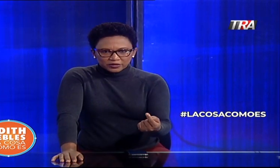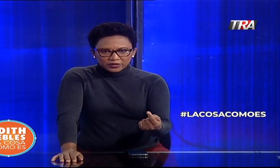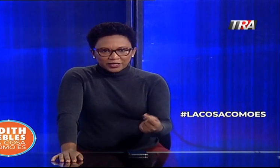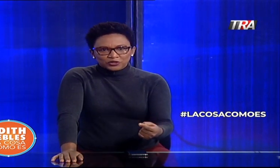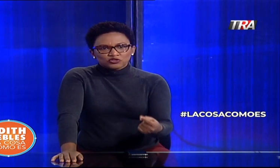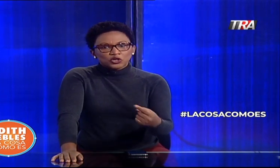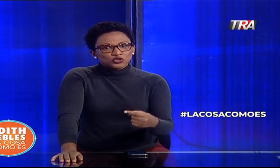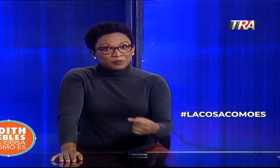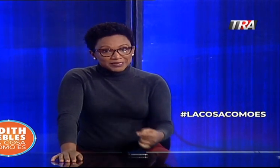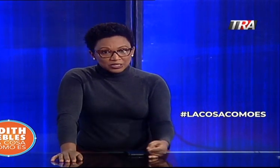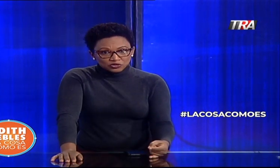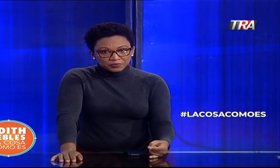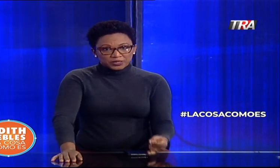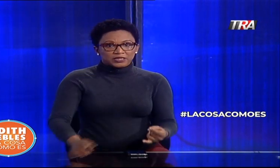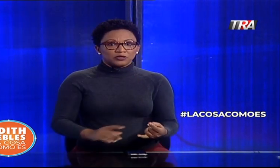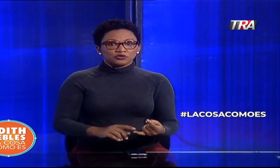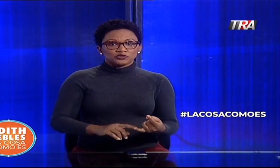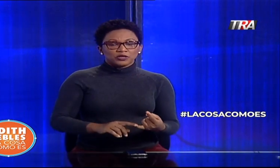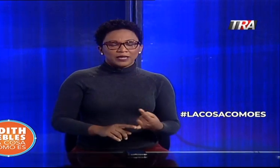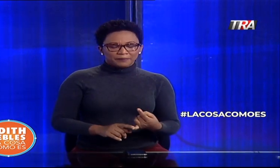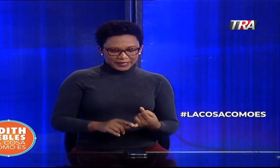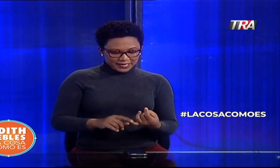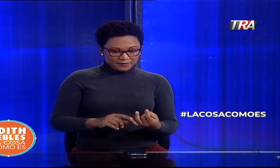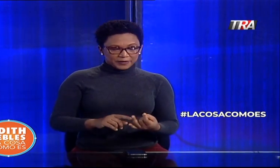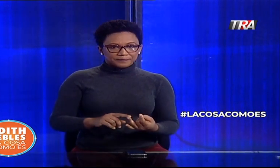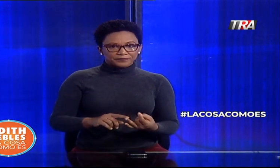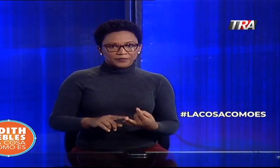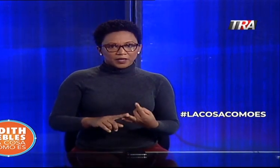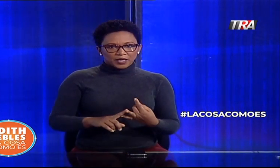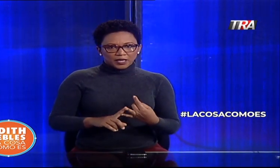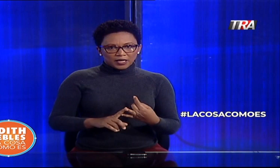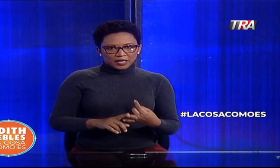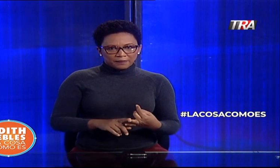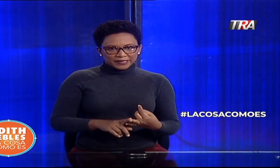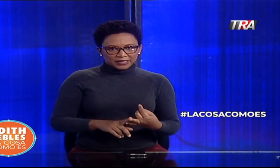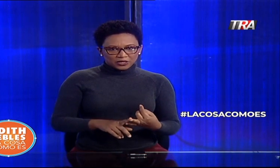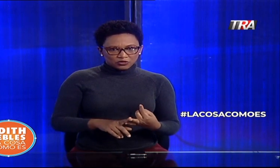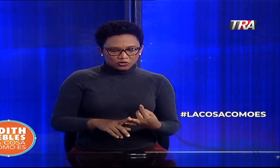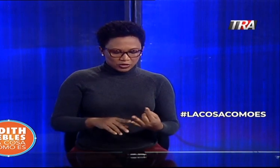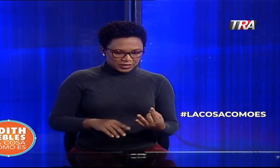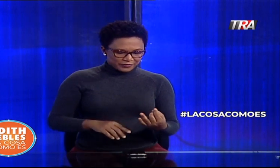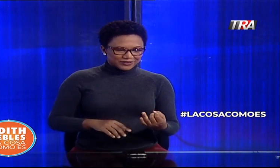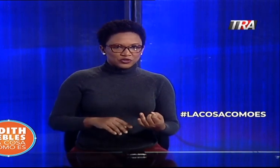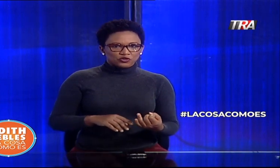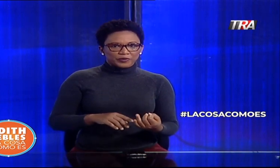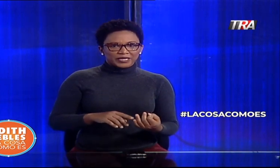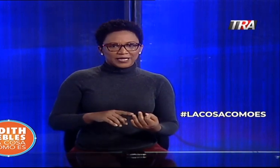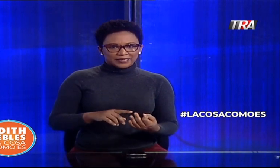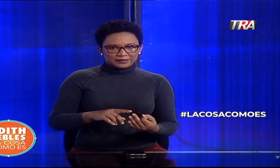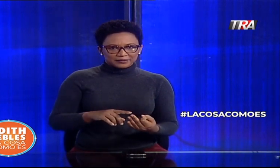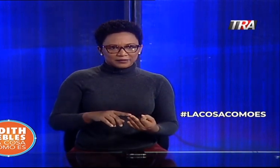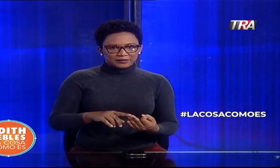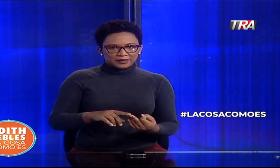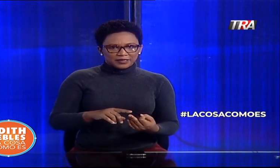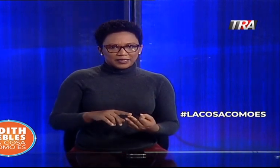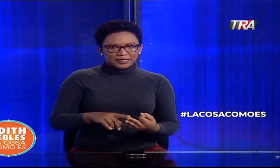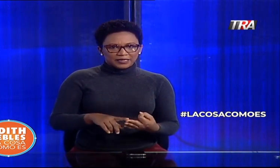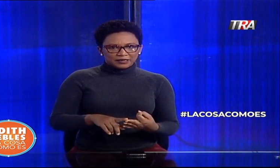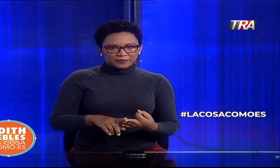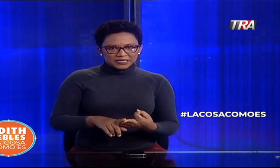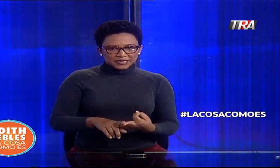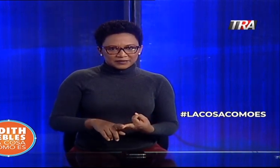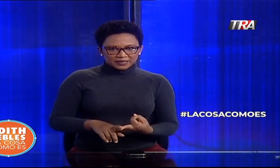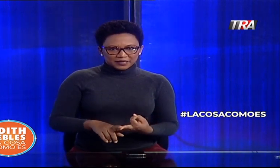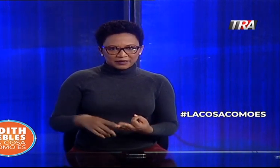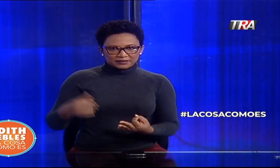pose. Entonces los partidos políticos, el PRM, el Partido de la Liberación Dominicana,